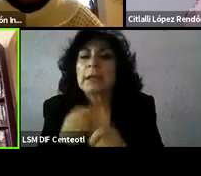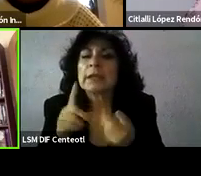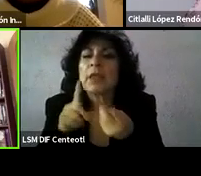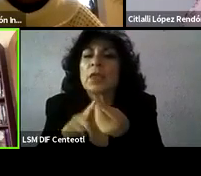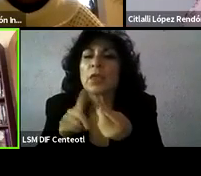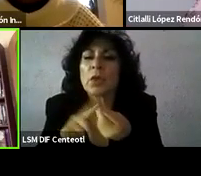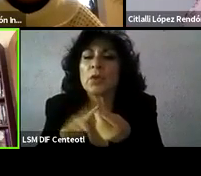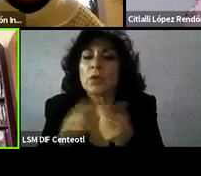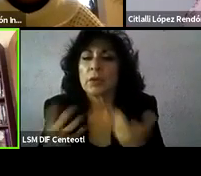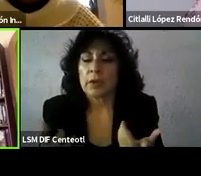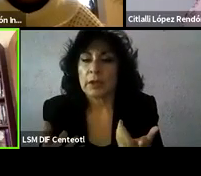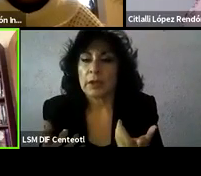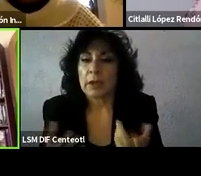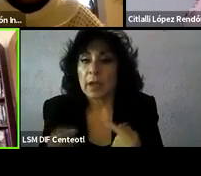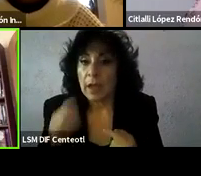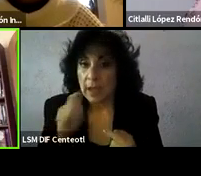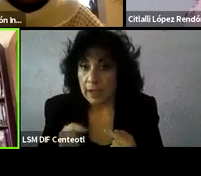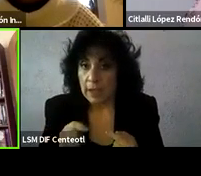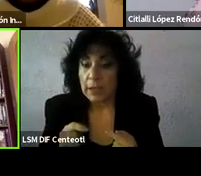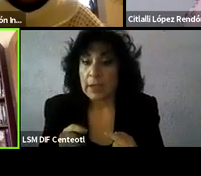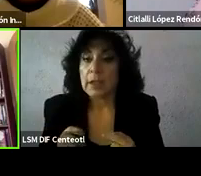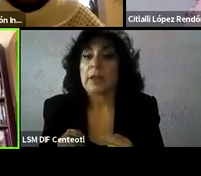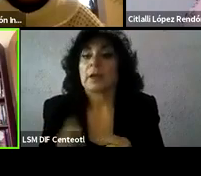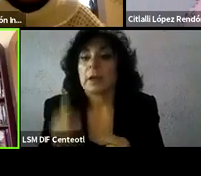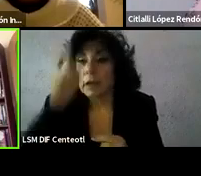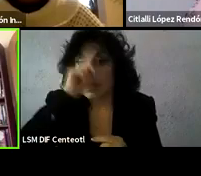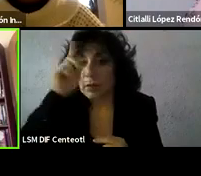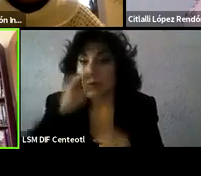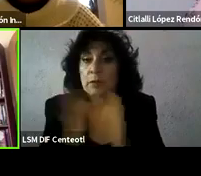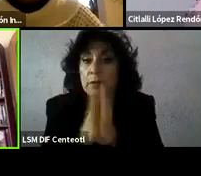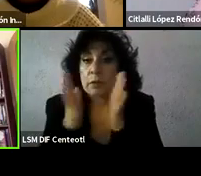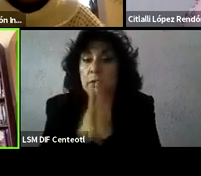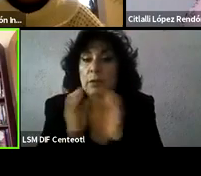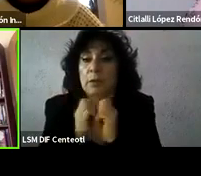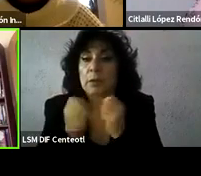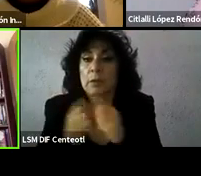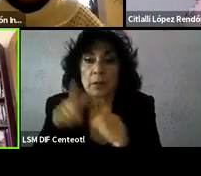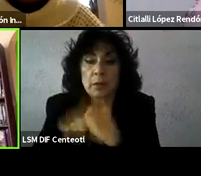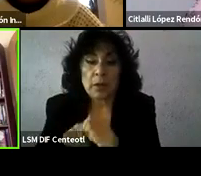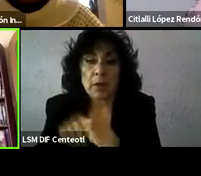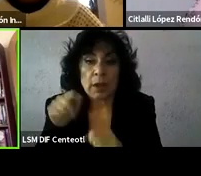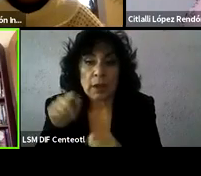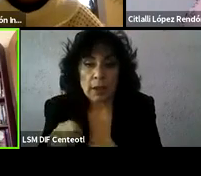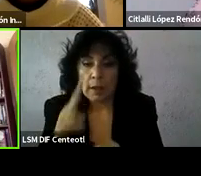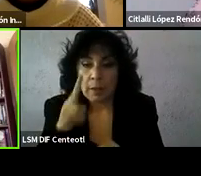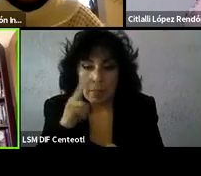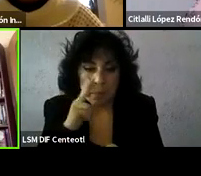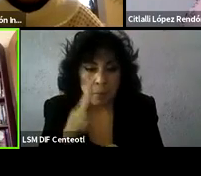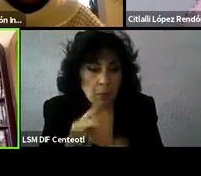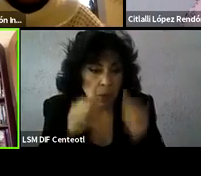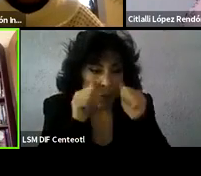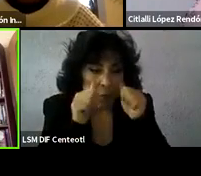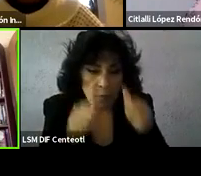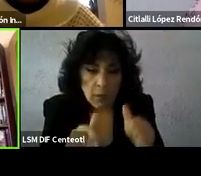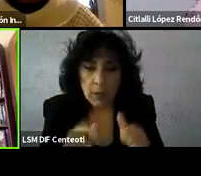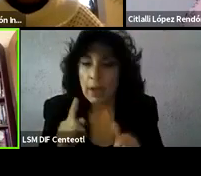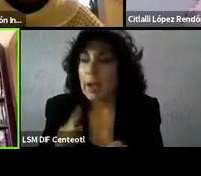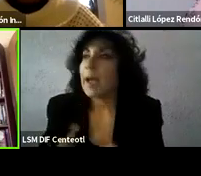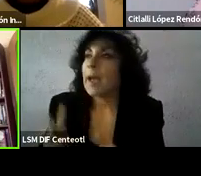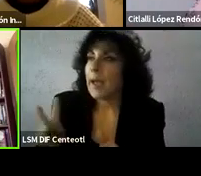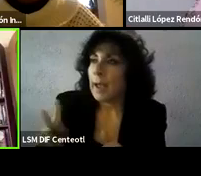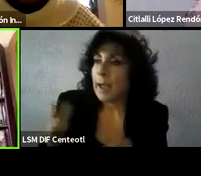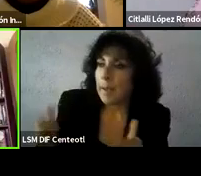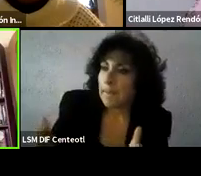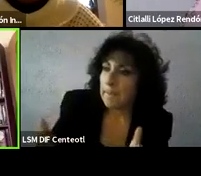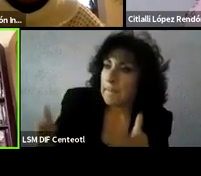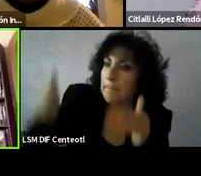bien el Consejo de Participación Social, porque entonces ahí se ponen las pilas y entonces hay que cambiar la reja, o hay que poner una barda, o